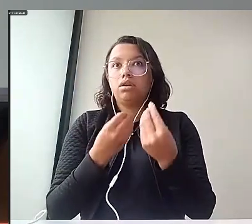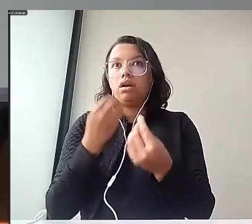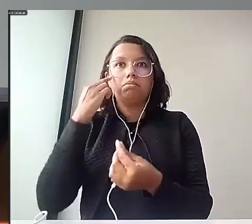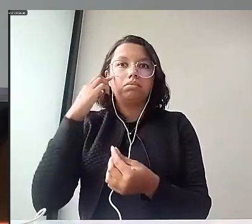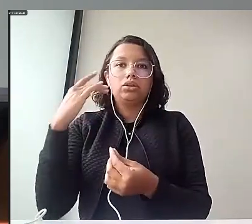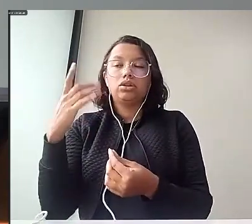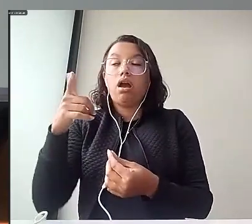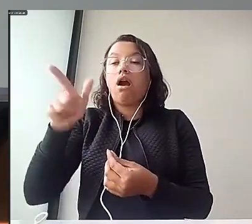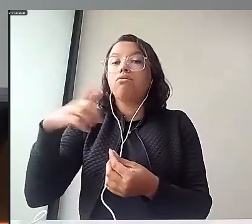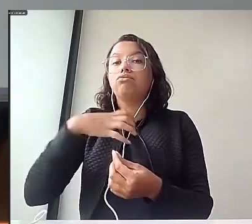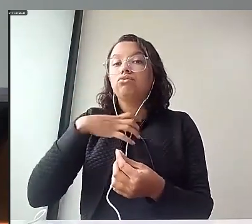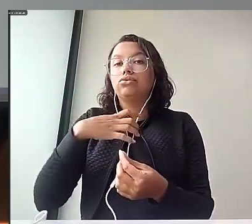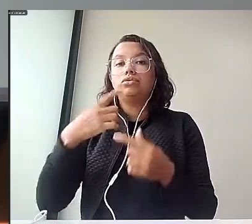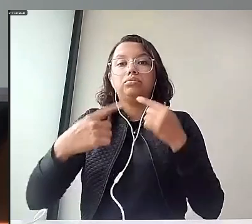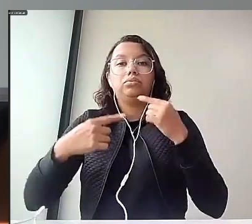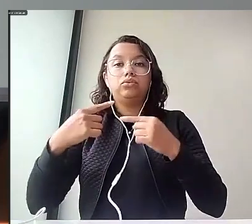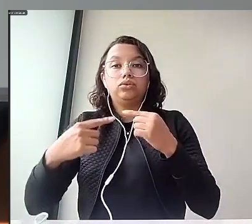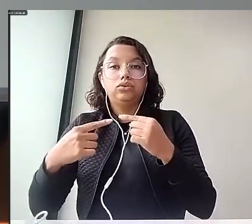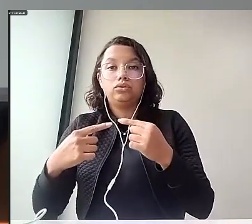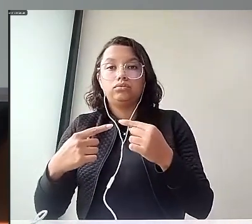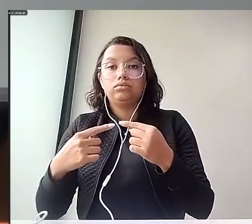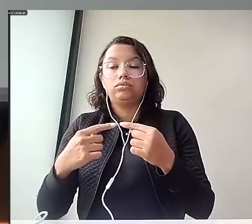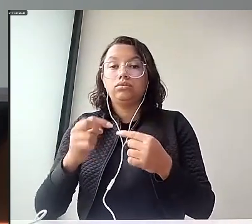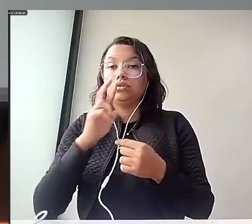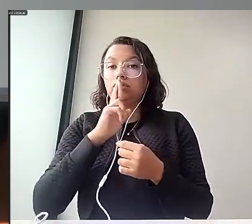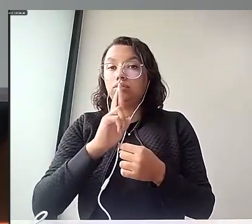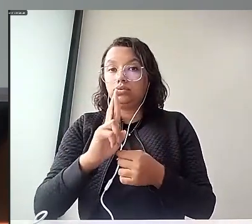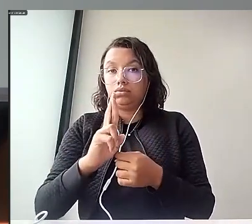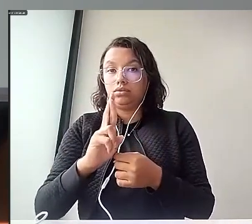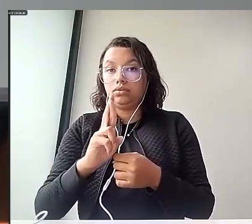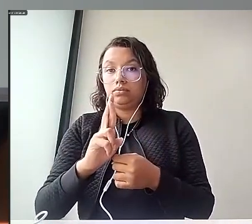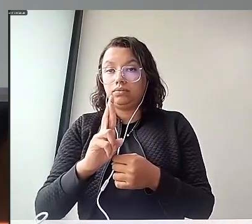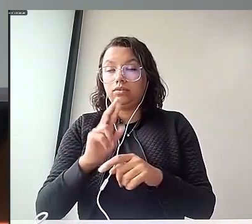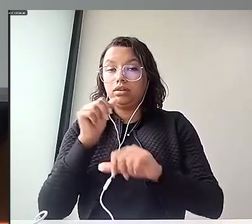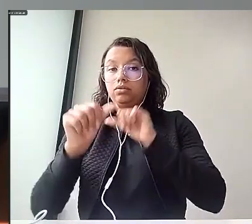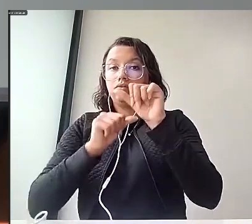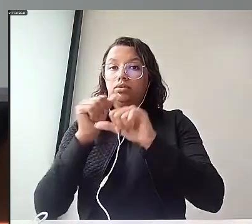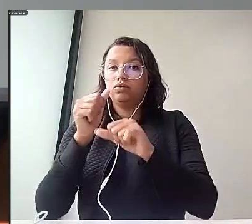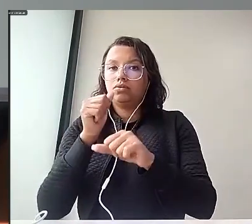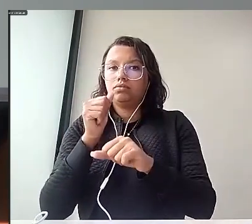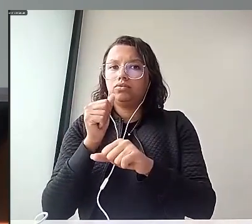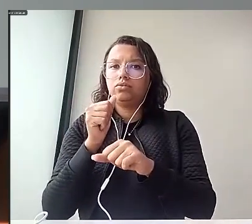formas políticas que las que resultan de esa solidificación de